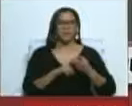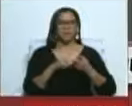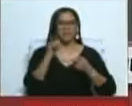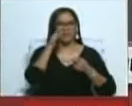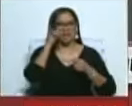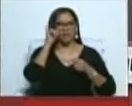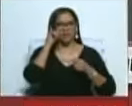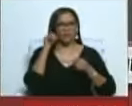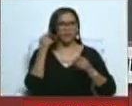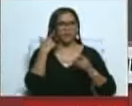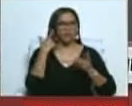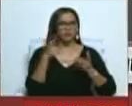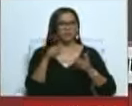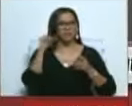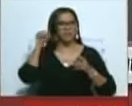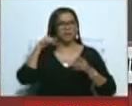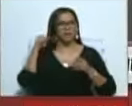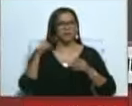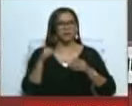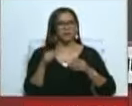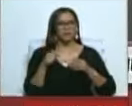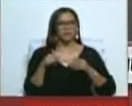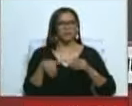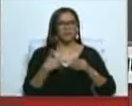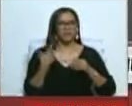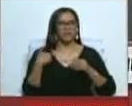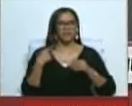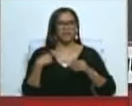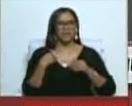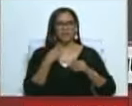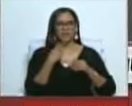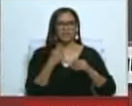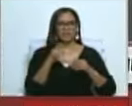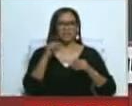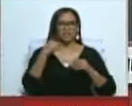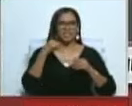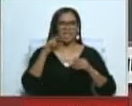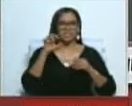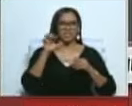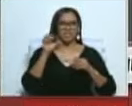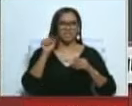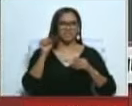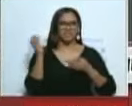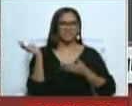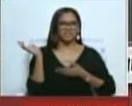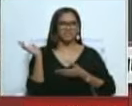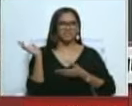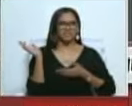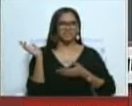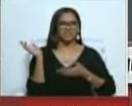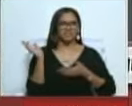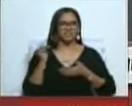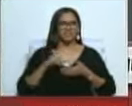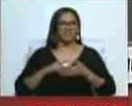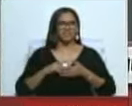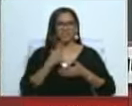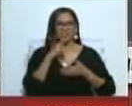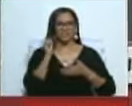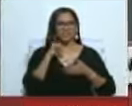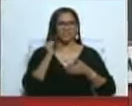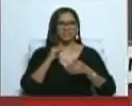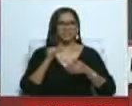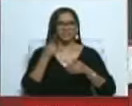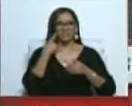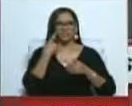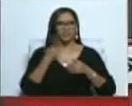también. Pero no sé qué imágenes podrán tener. ¿Qué dice Ñañe? ¿Ah? Dice que sí, pero no, yo